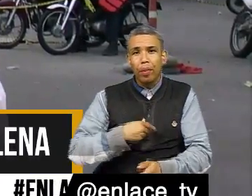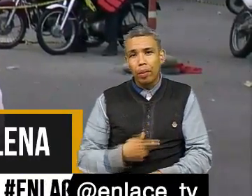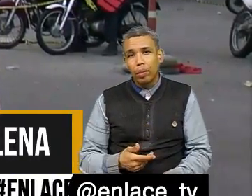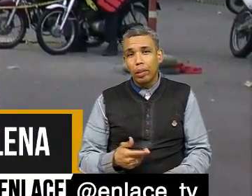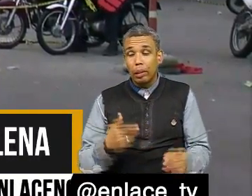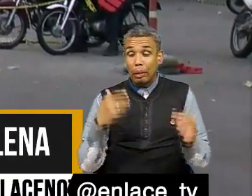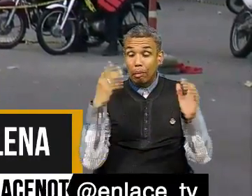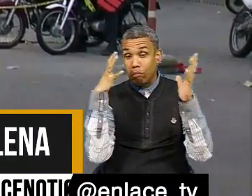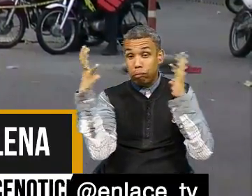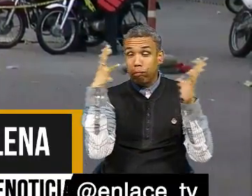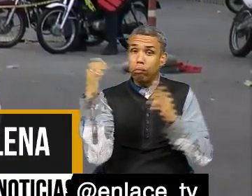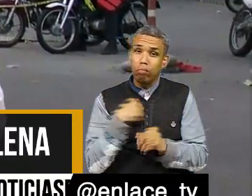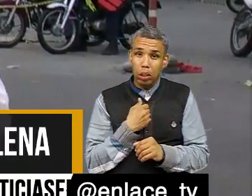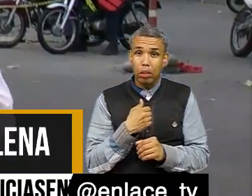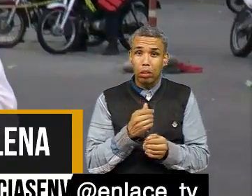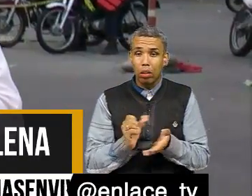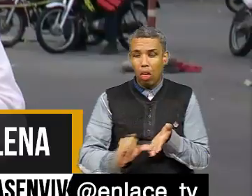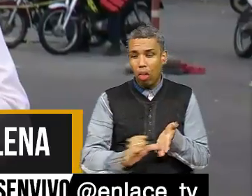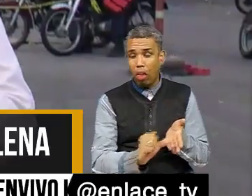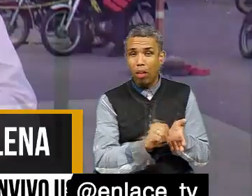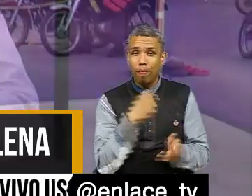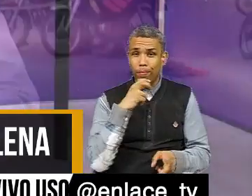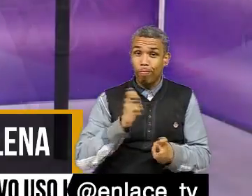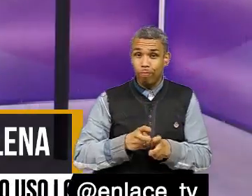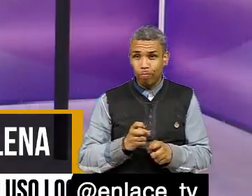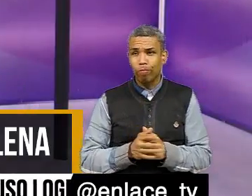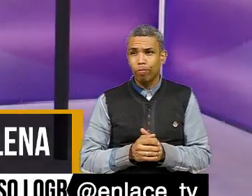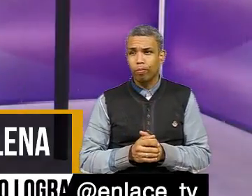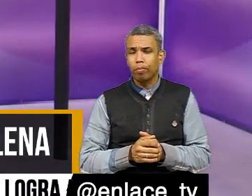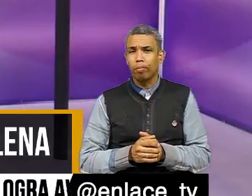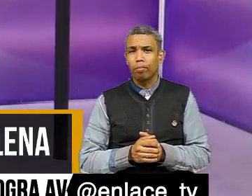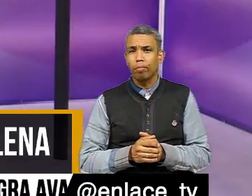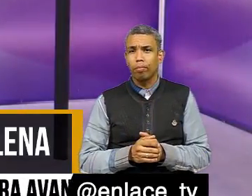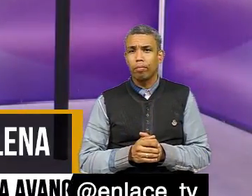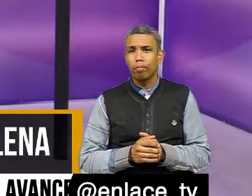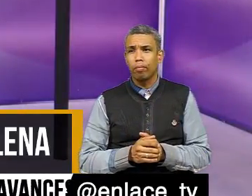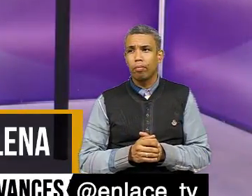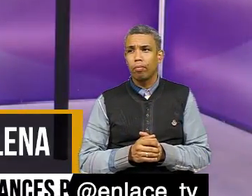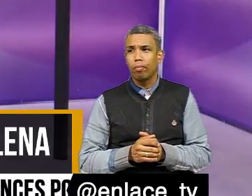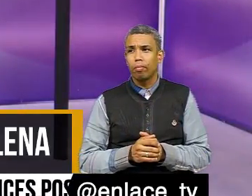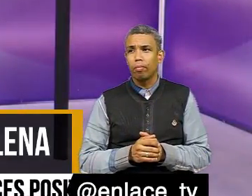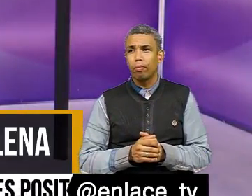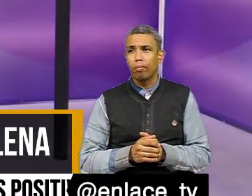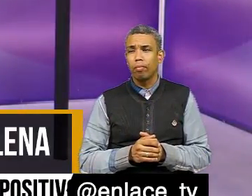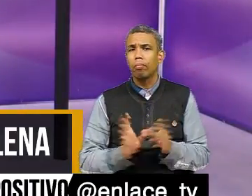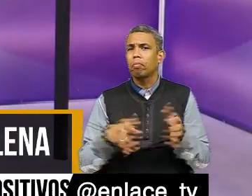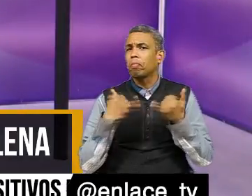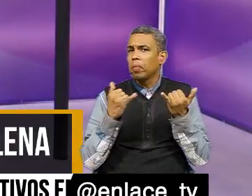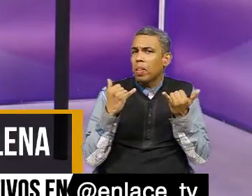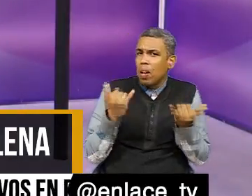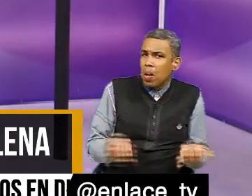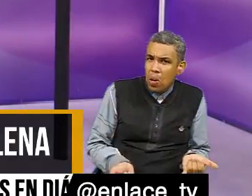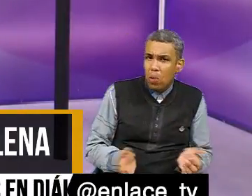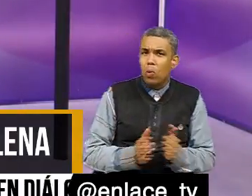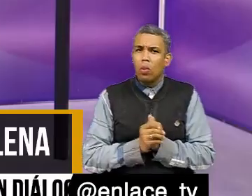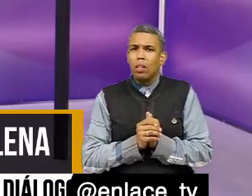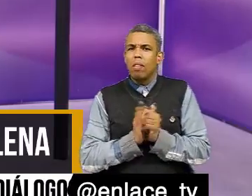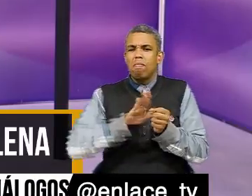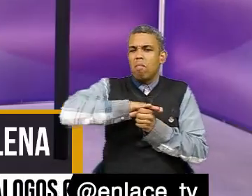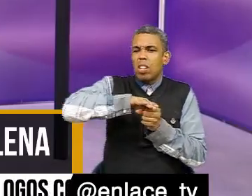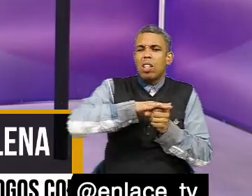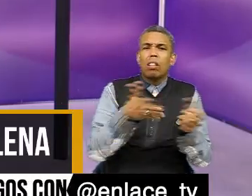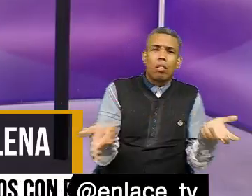río, estamos transmitiendo en vivo y en directo con nuestro nuevo sistema, podemos estar desde cualquier lugar de la ciudad para informar lo que está sucediendo. Y hoy nos ubicamos